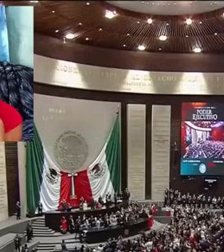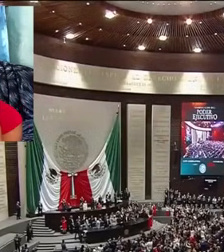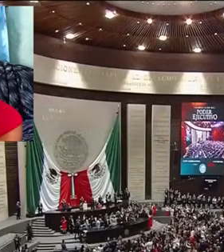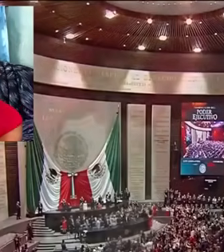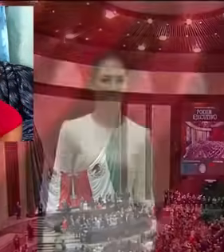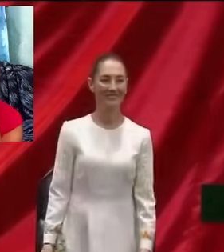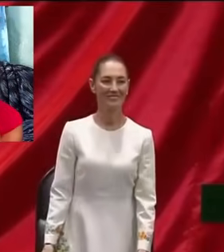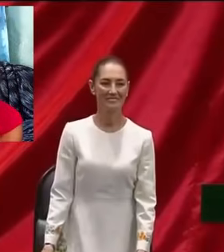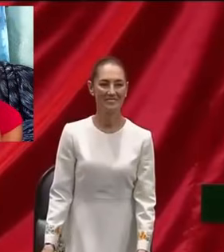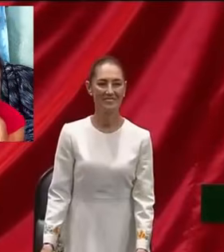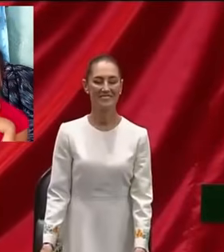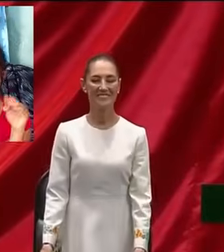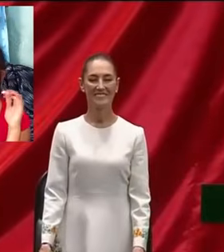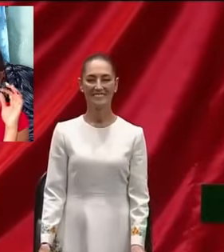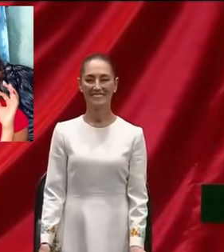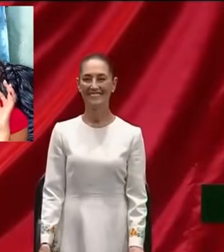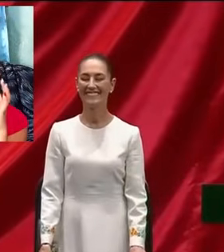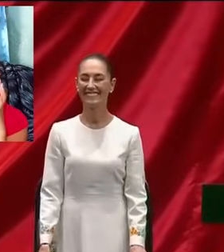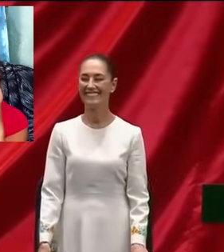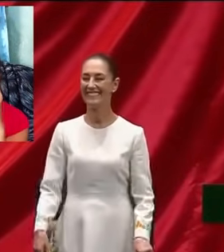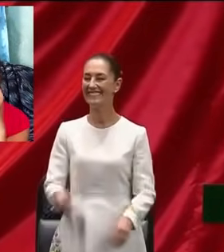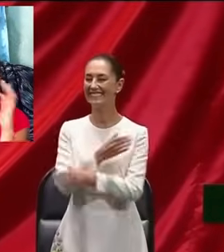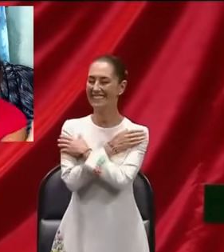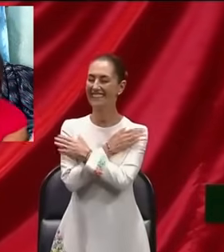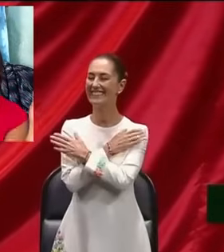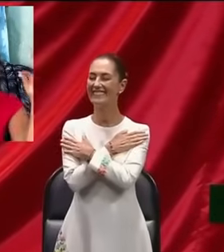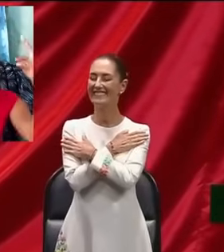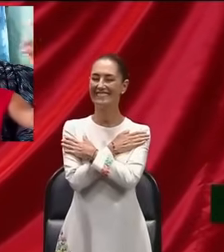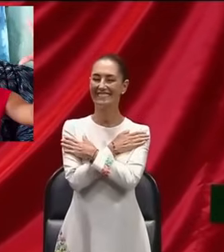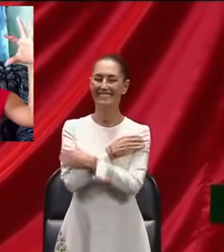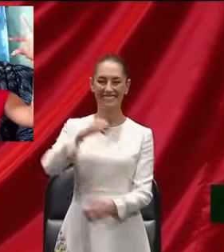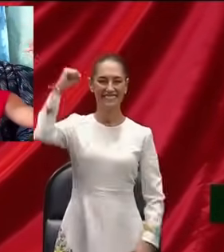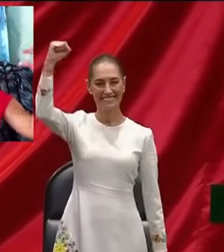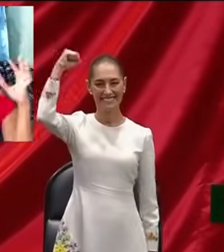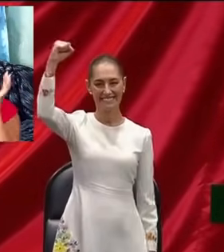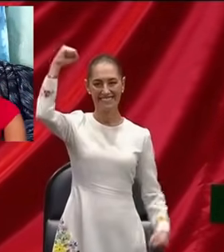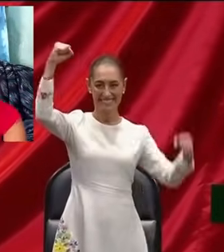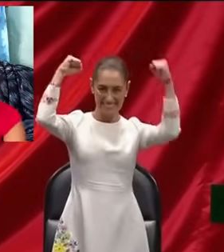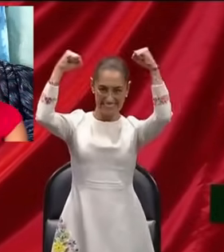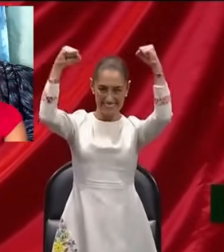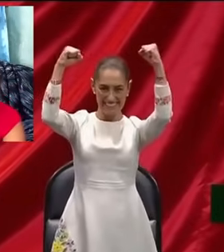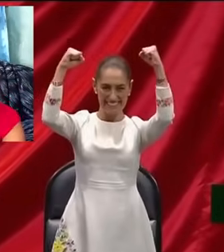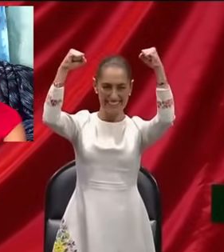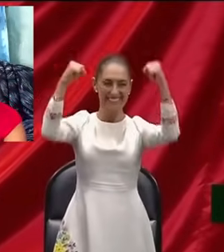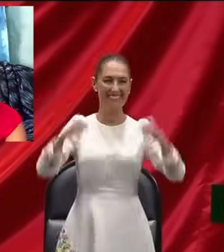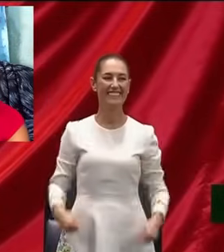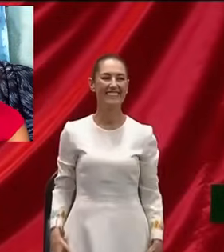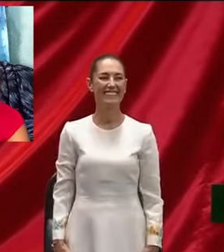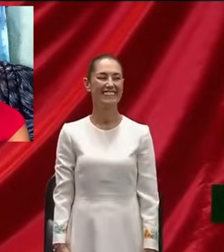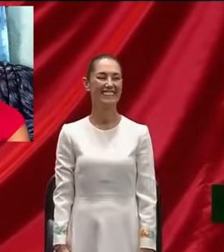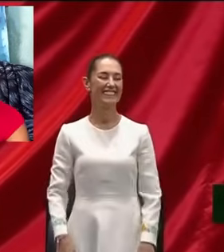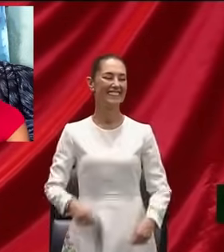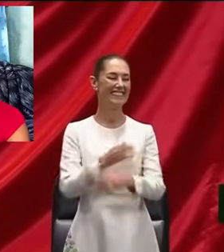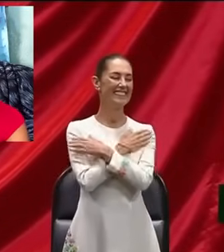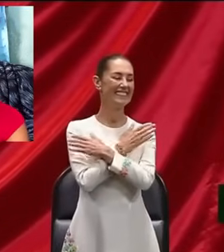Presidenta. ¡Qué belleza la bandera del fondo! Unos lazos que... Y tiene grandonas, sí. ¡Wow! Sin